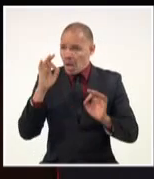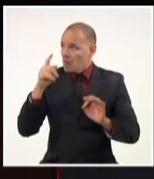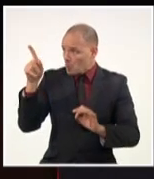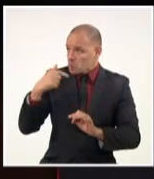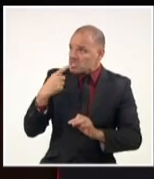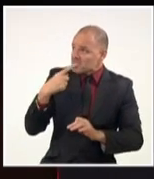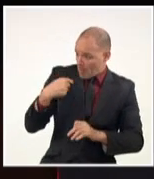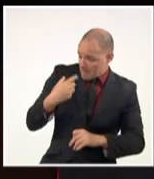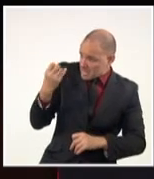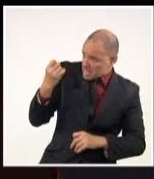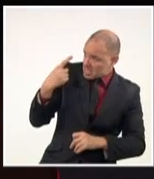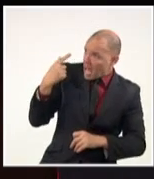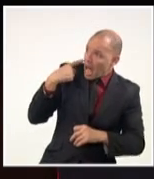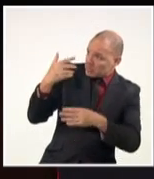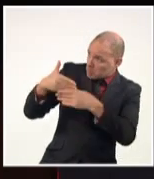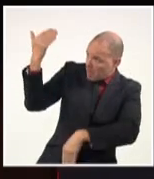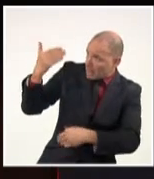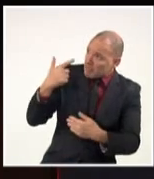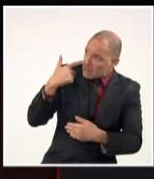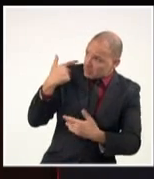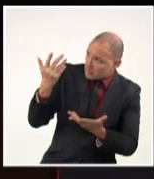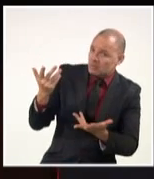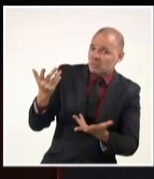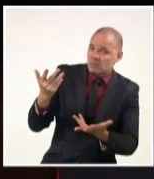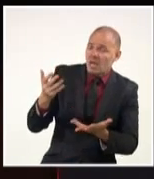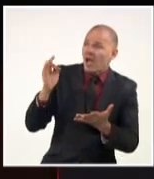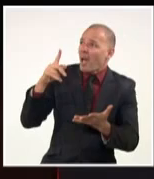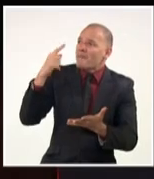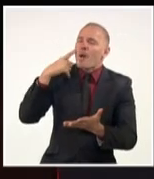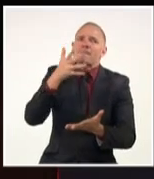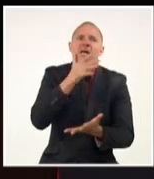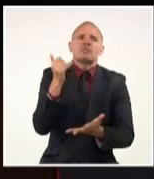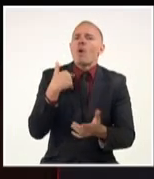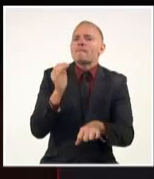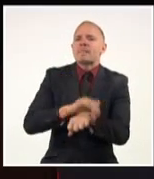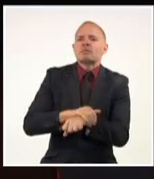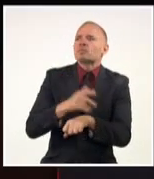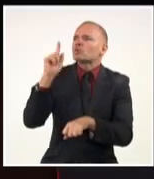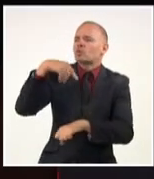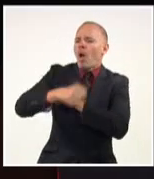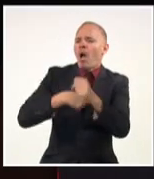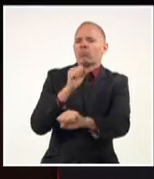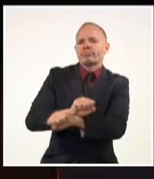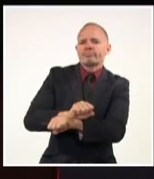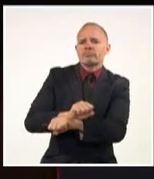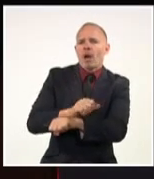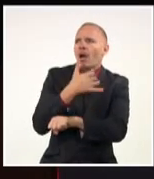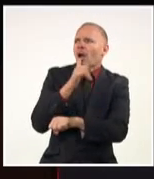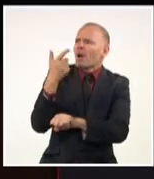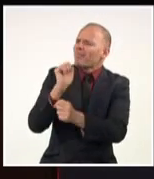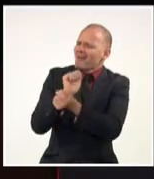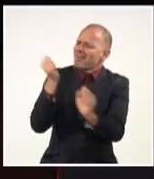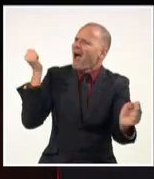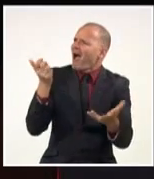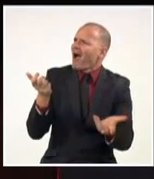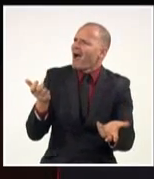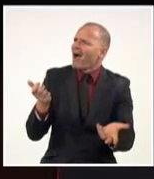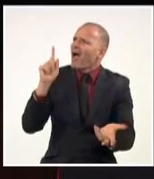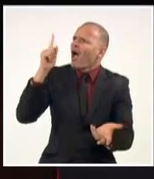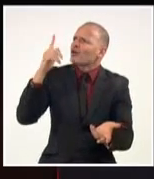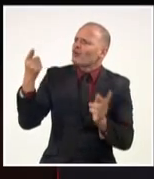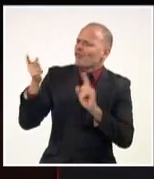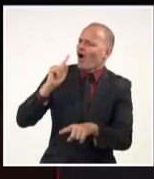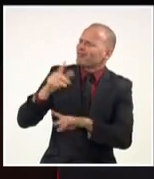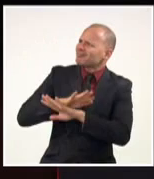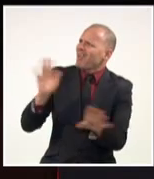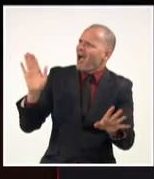pretexto. Con las manos y los pies atados no se vale. Juego limpio, señores imperialistas, y vamos a ver quién